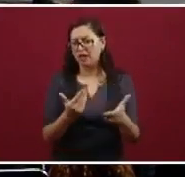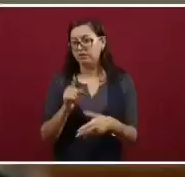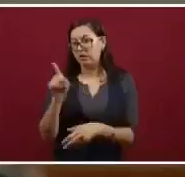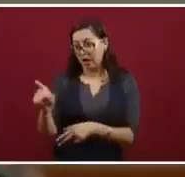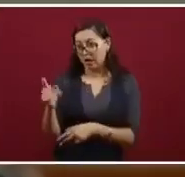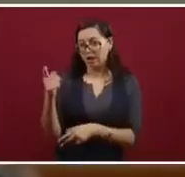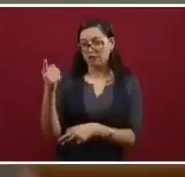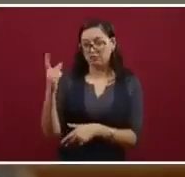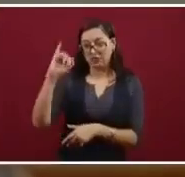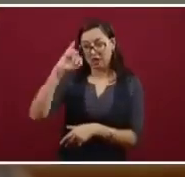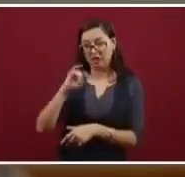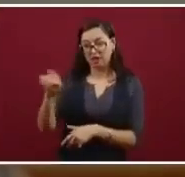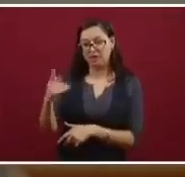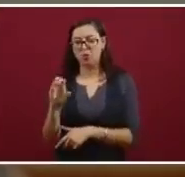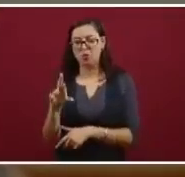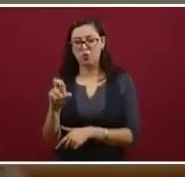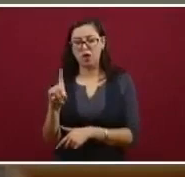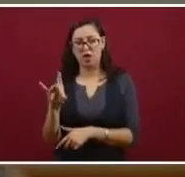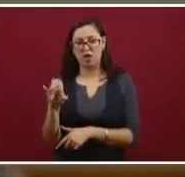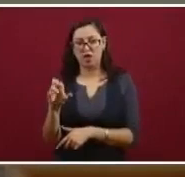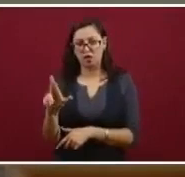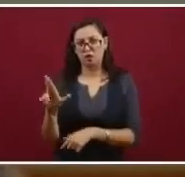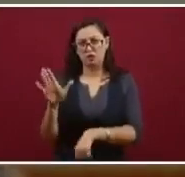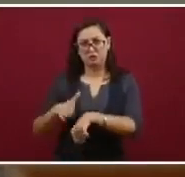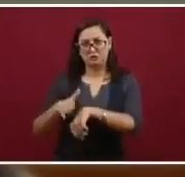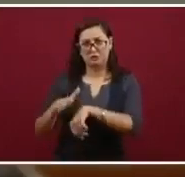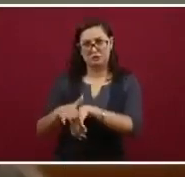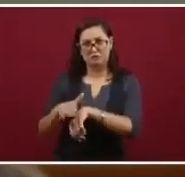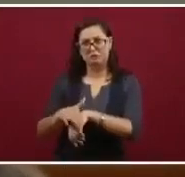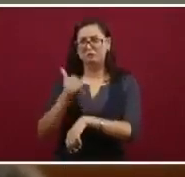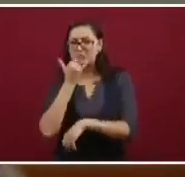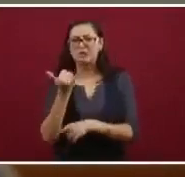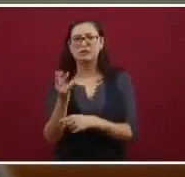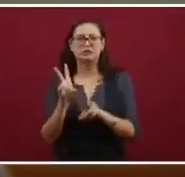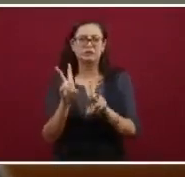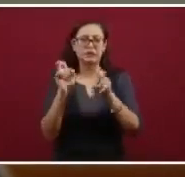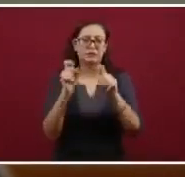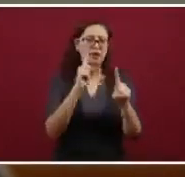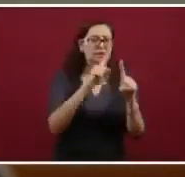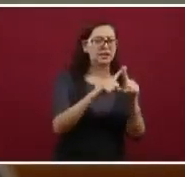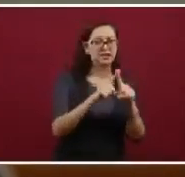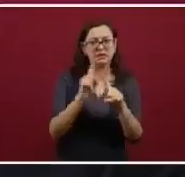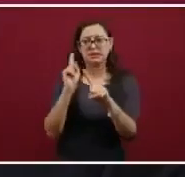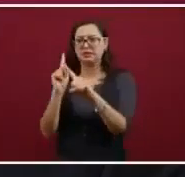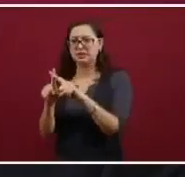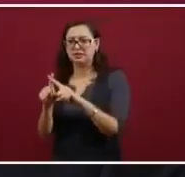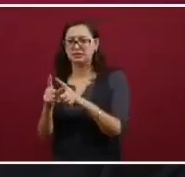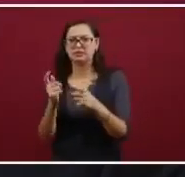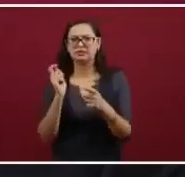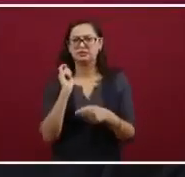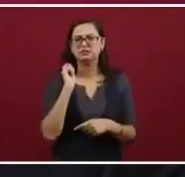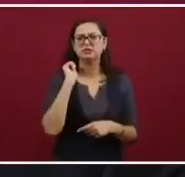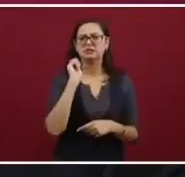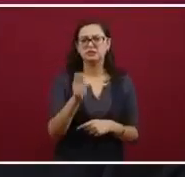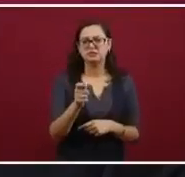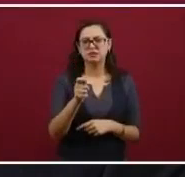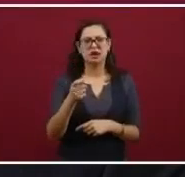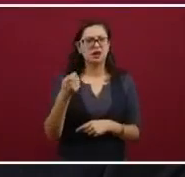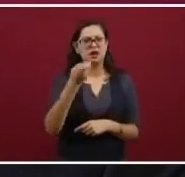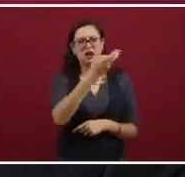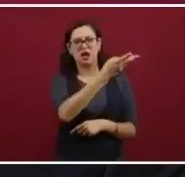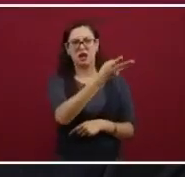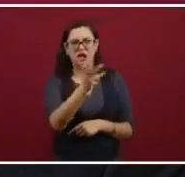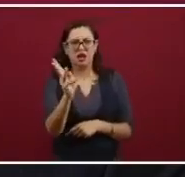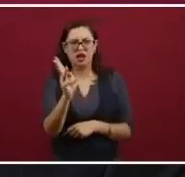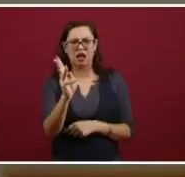Sheffield en el programa de ¿Quién es quién? Cuando nace la idea de ¿Quién es quién?, la intención era de que nadie quisiera estar en las listas negras.